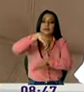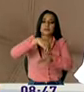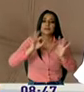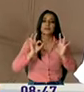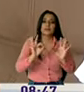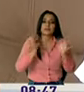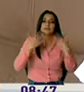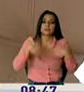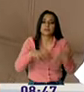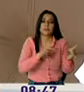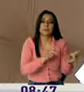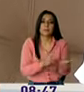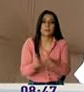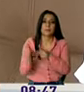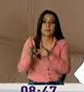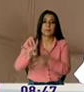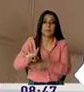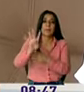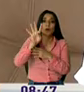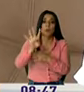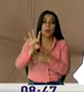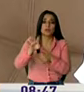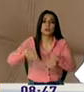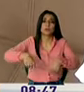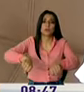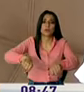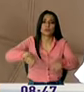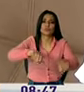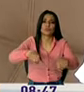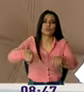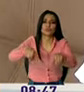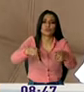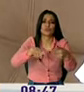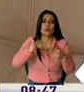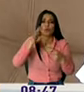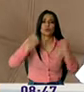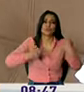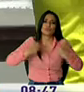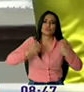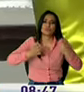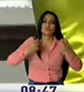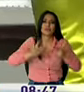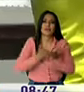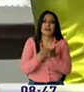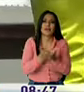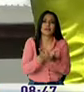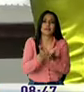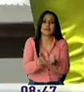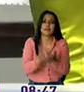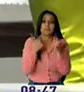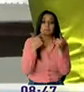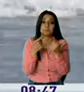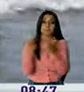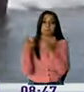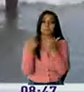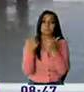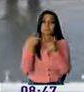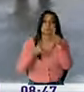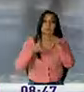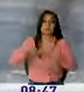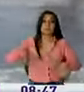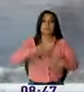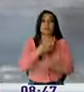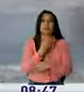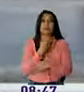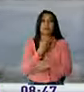con 4 vehículos, 2 motos acuáticas, 4 cuadrones y 11 lanchas. En la playa del Murciélago también está listo el contingente de salvavidas que